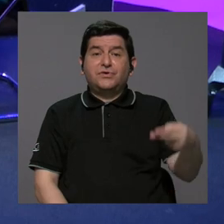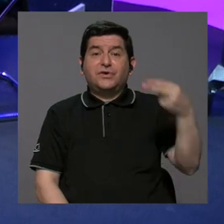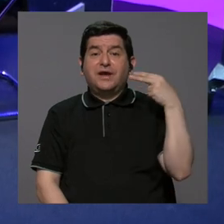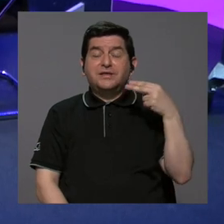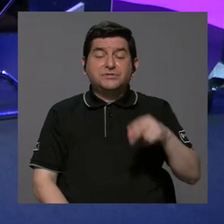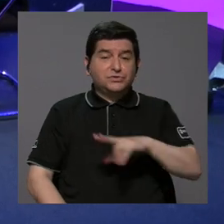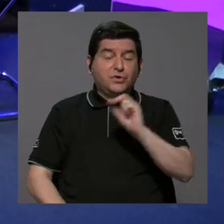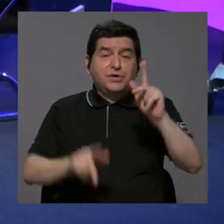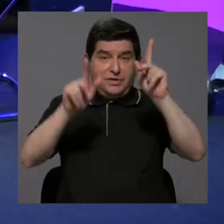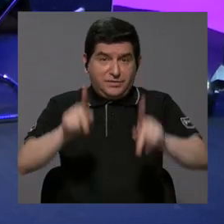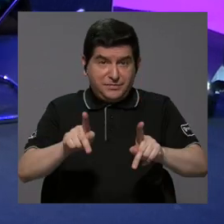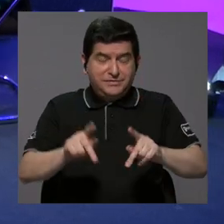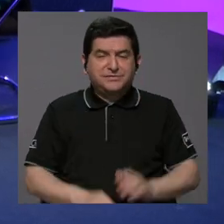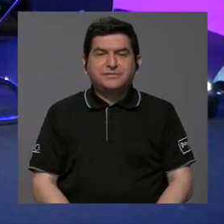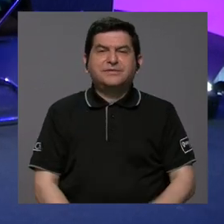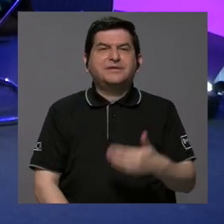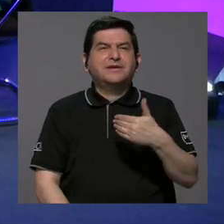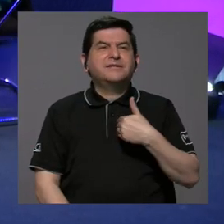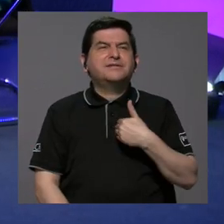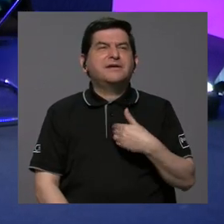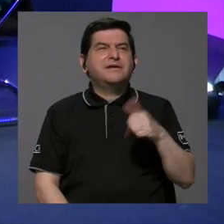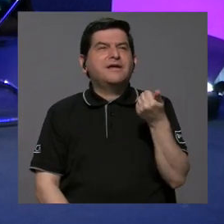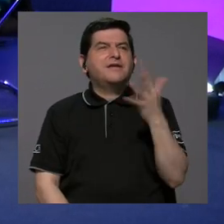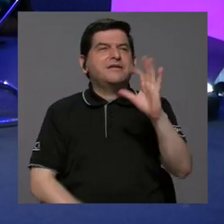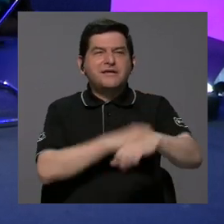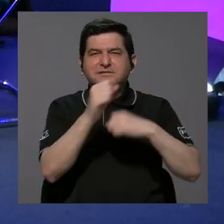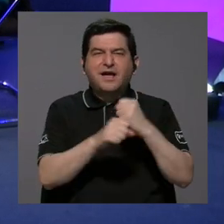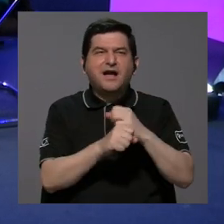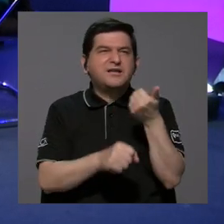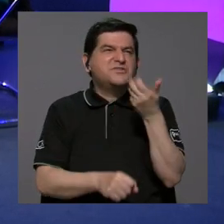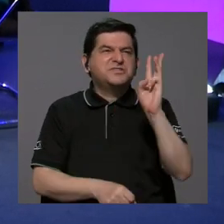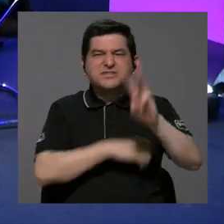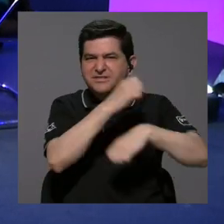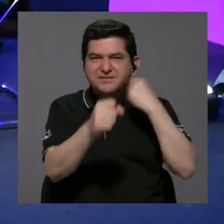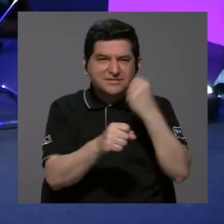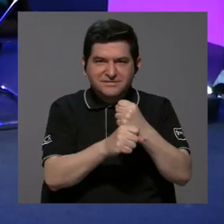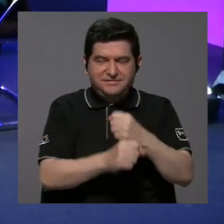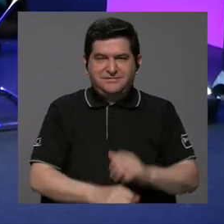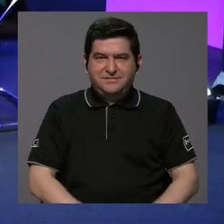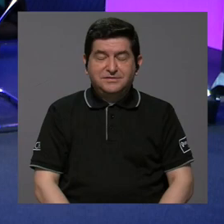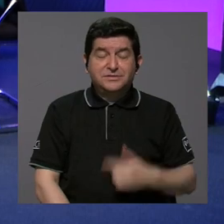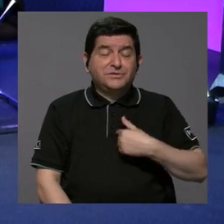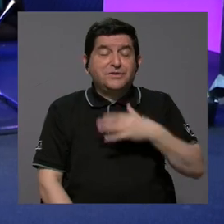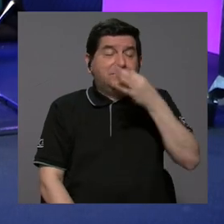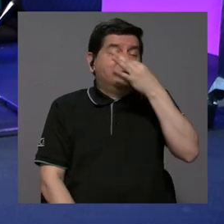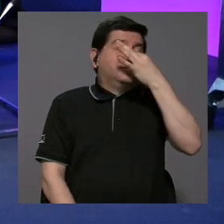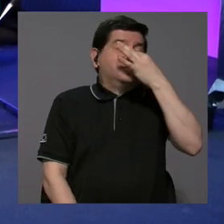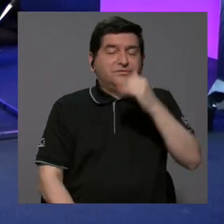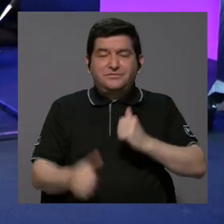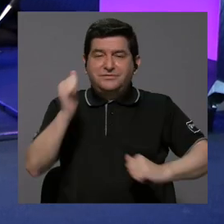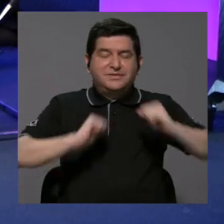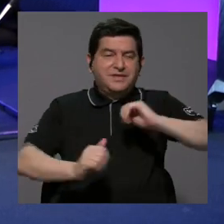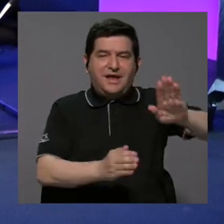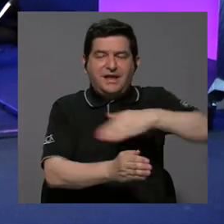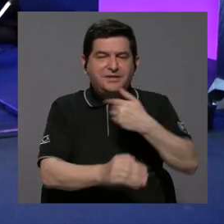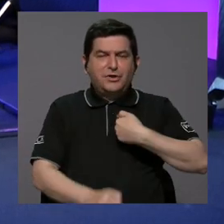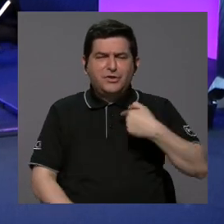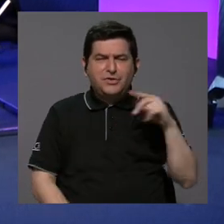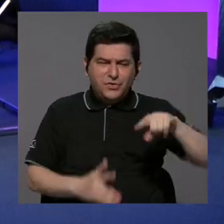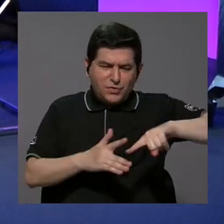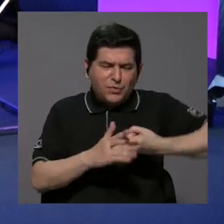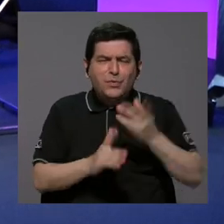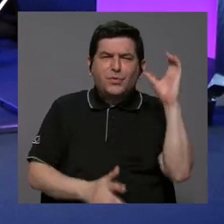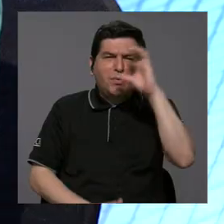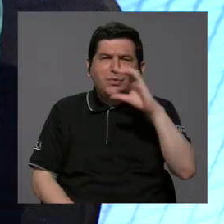del personaje y bueno tenía 15 años 16 años y me enamoré del teatro musical Y a partir de ahí empecé a